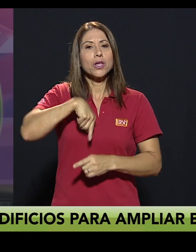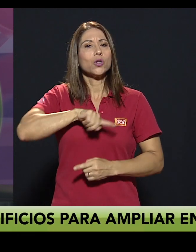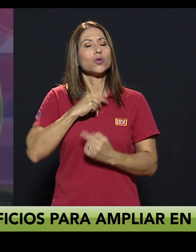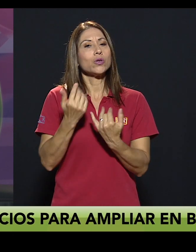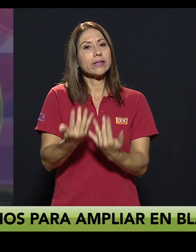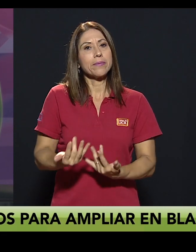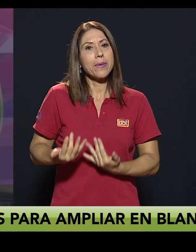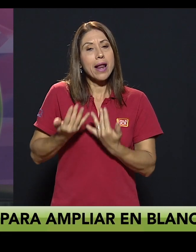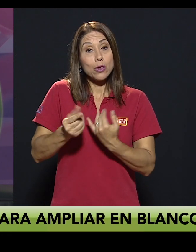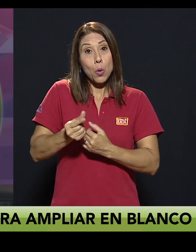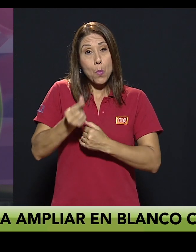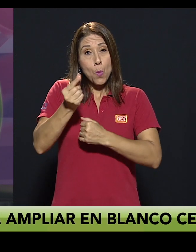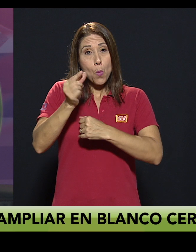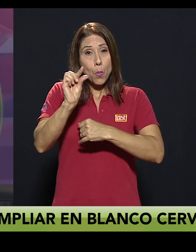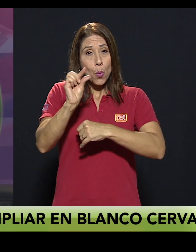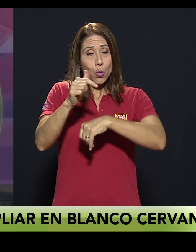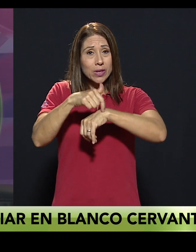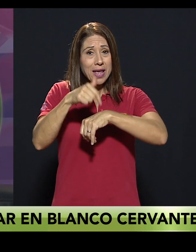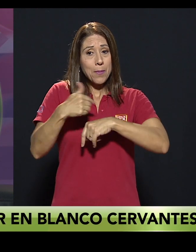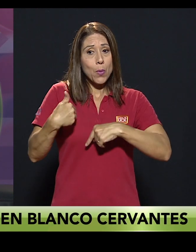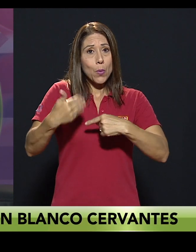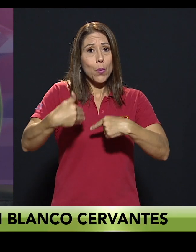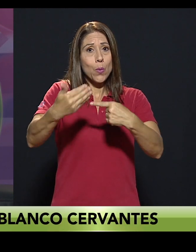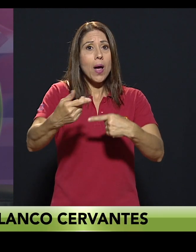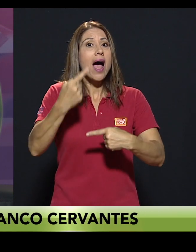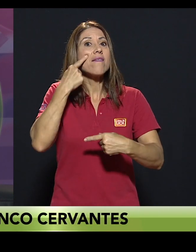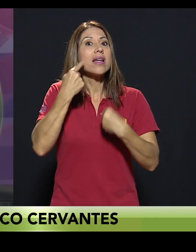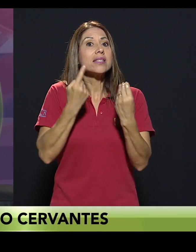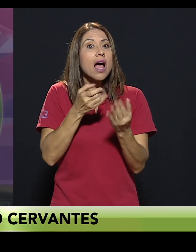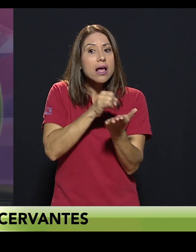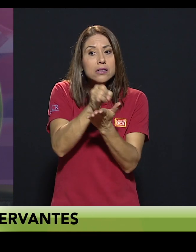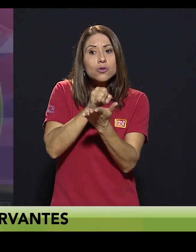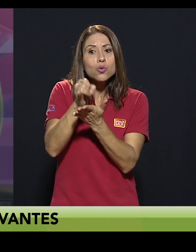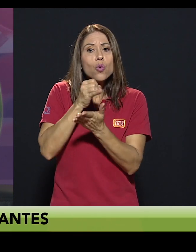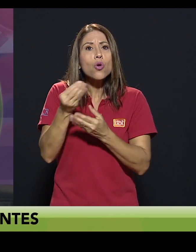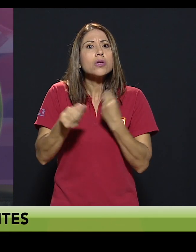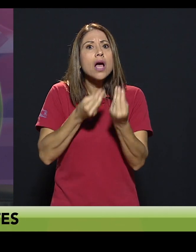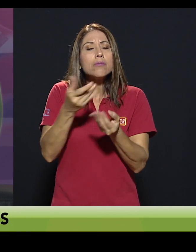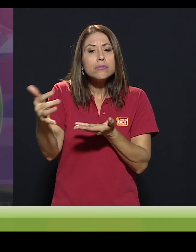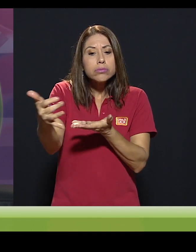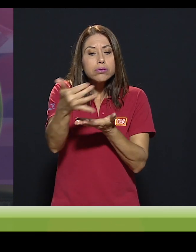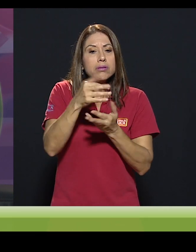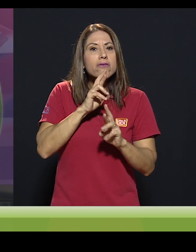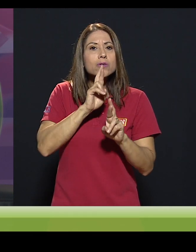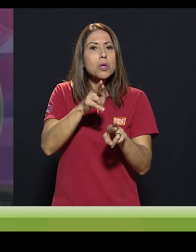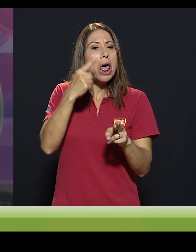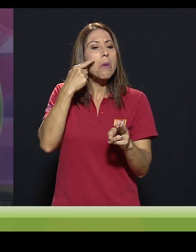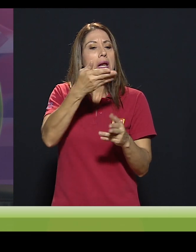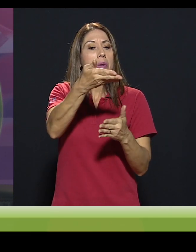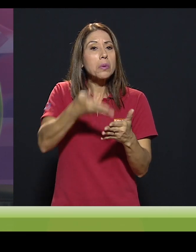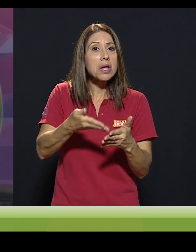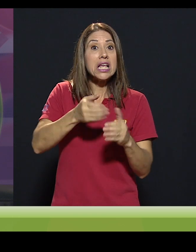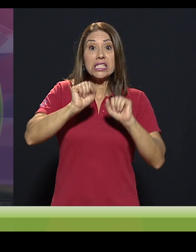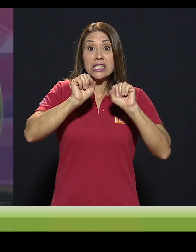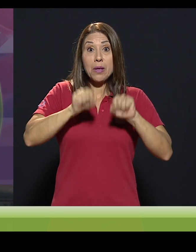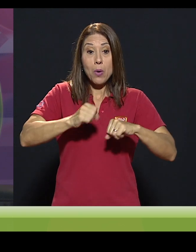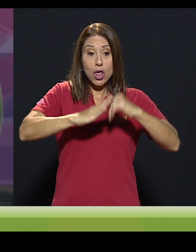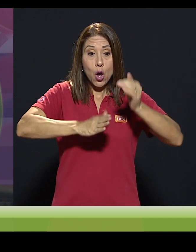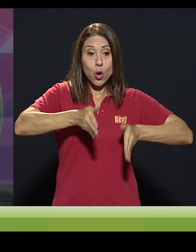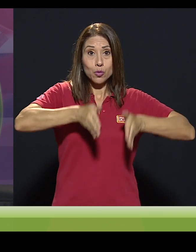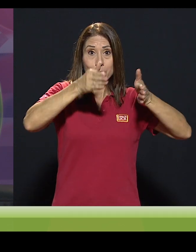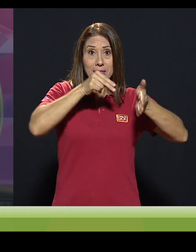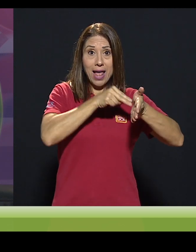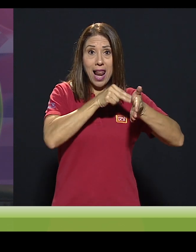es que pronto salga a ver cuál es el resultado de ese estudio, si se va a poder ampliar ahí mismo o habrá que hacer en otro